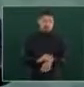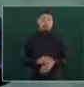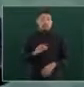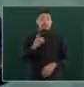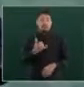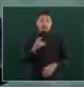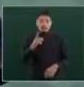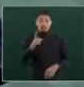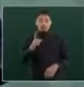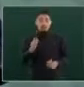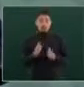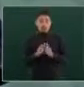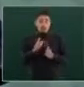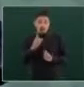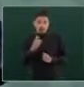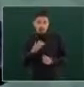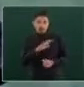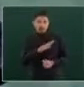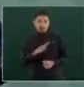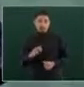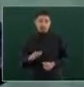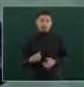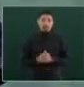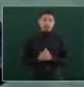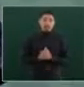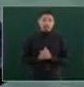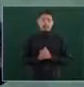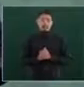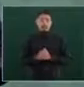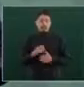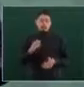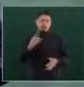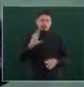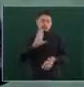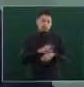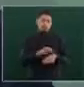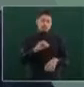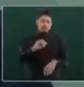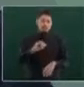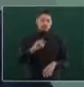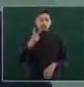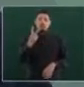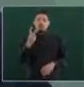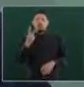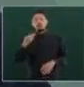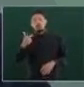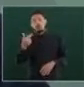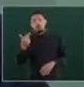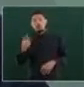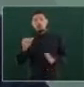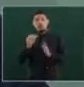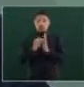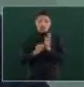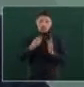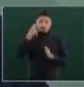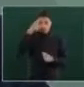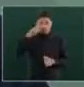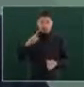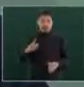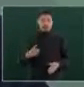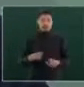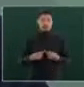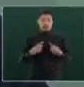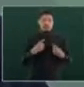contexto muy moderno como decíamos antes y para eso fijamos 10 puntos esos 10 puntos se pueden